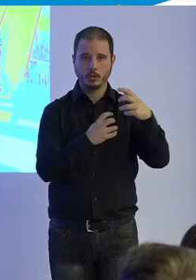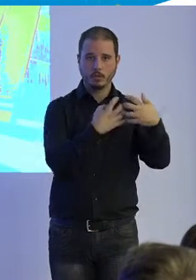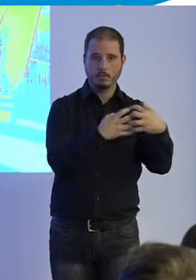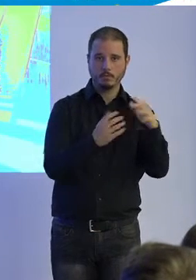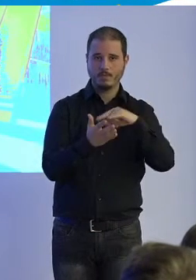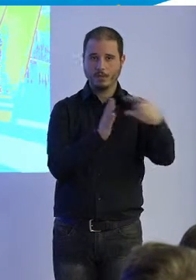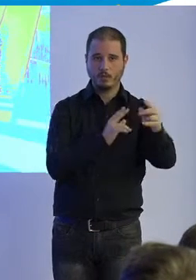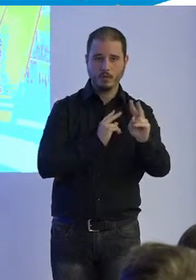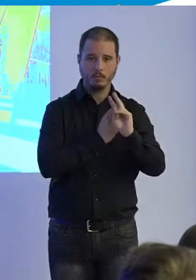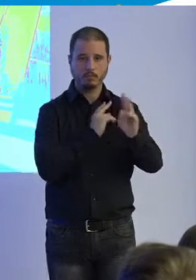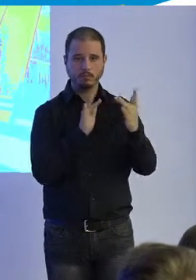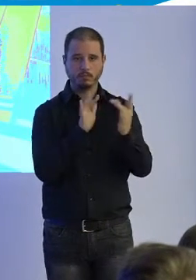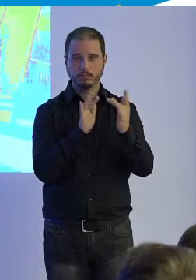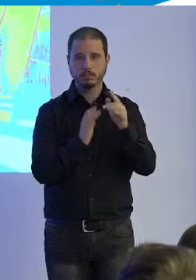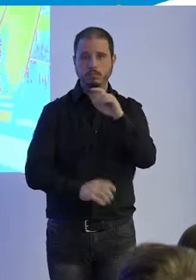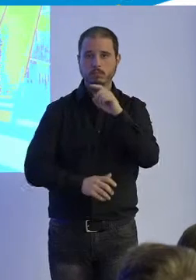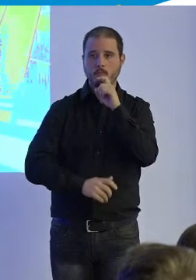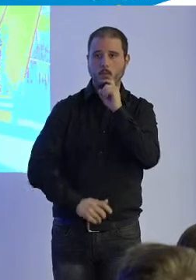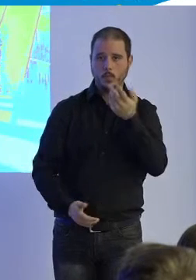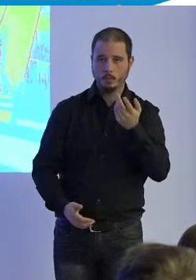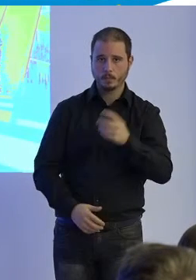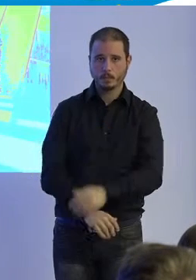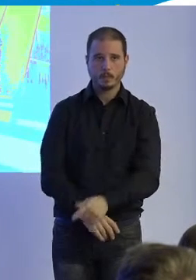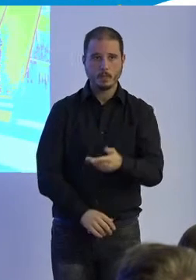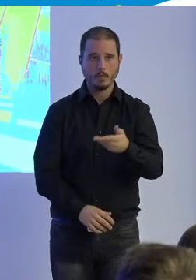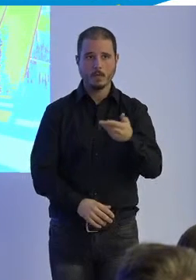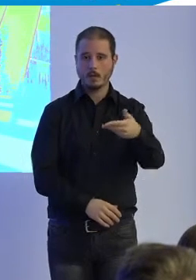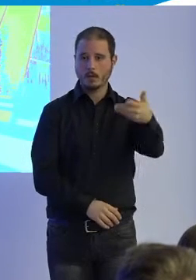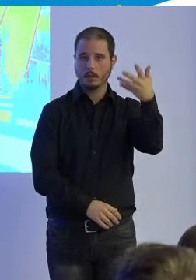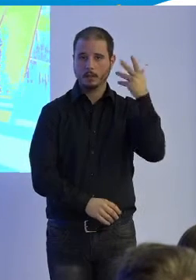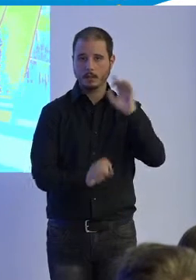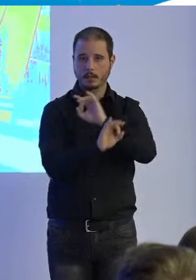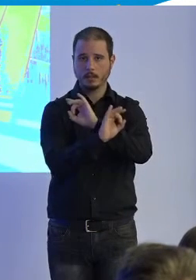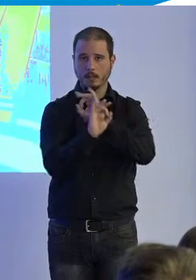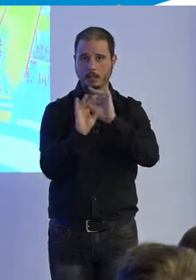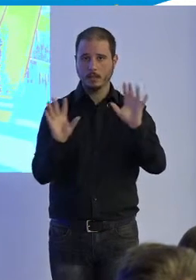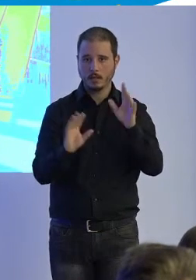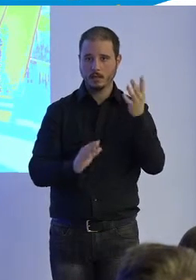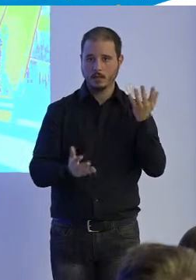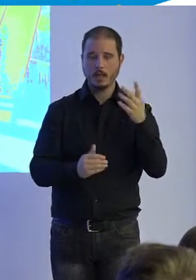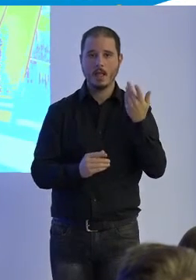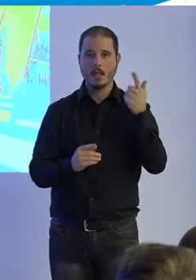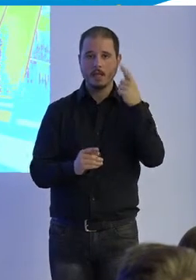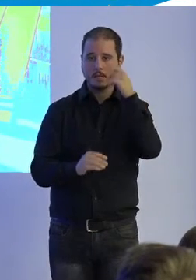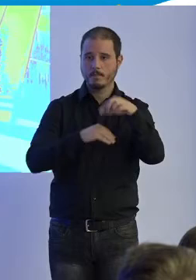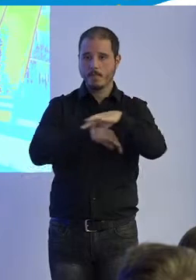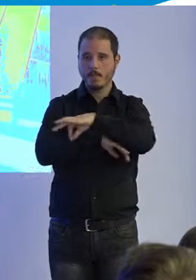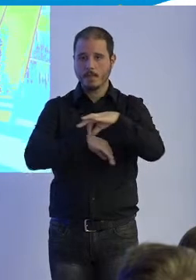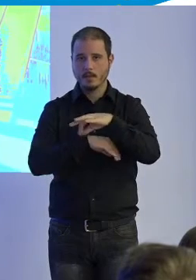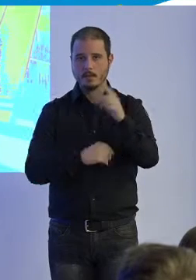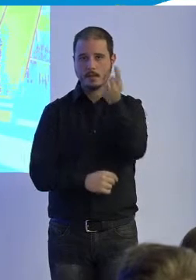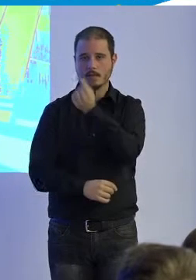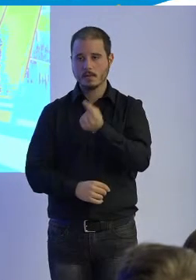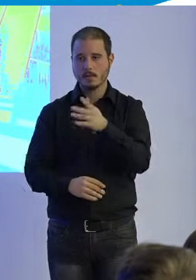la tecnología. Y eso es lo fundamental, y creo que en la mesa de antes ha quedado bastante claro el tema de el diseño o la